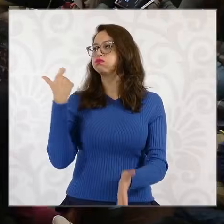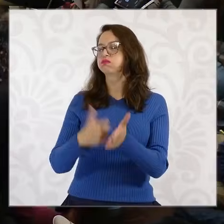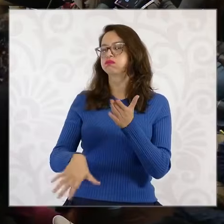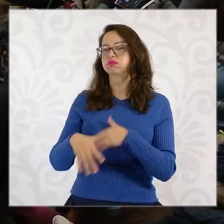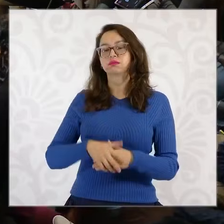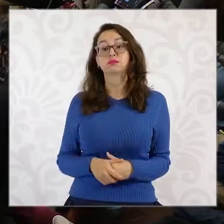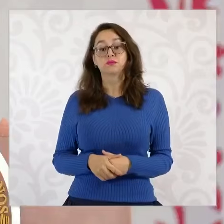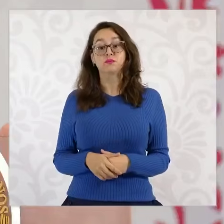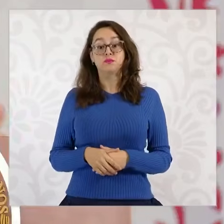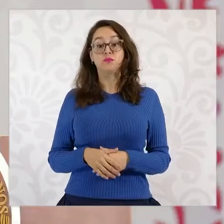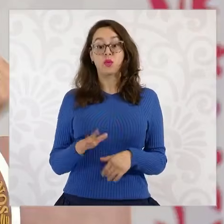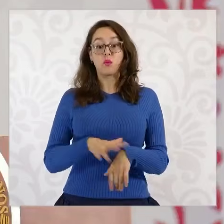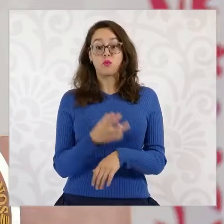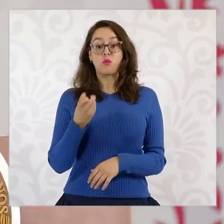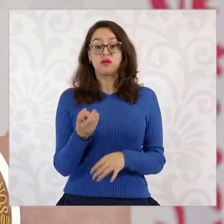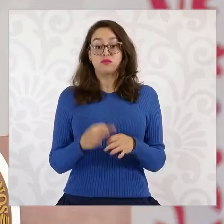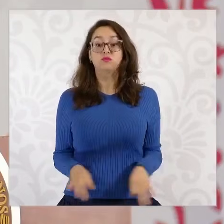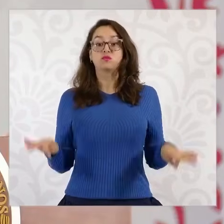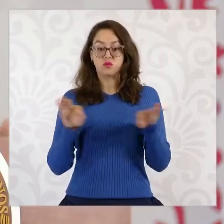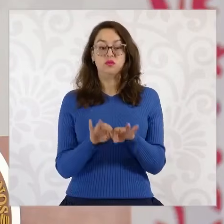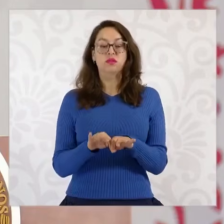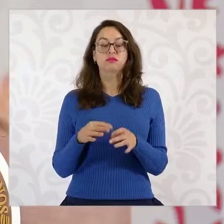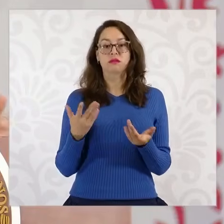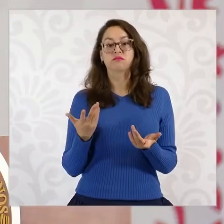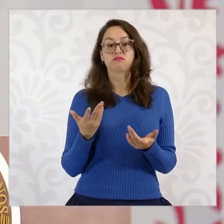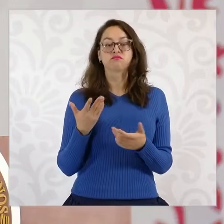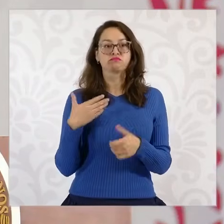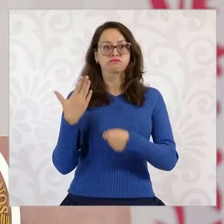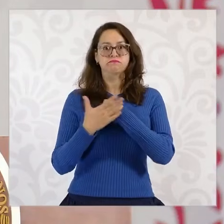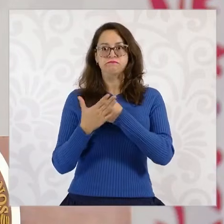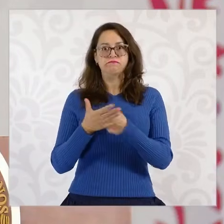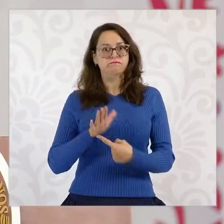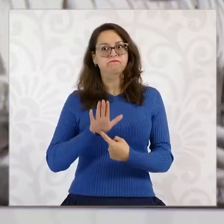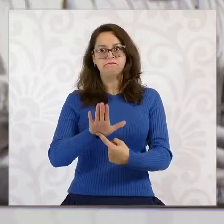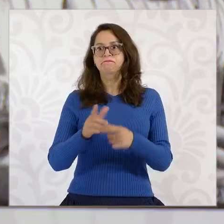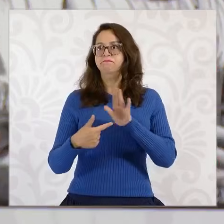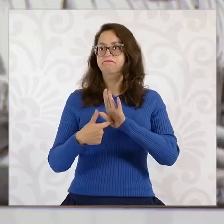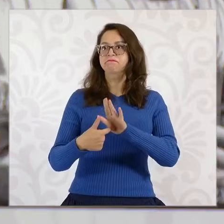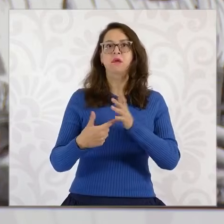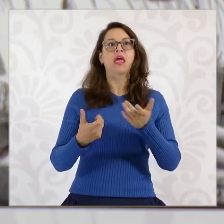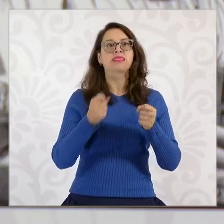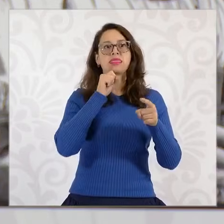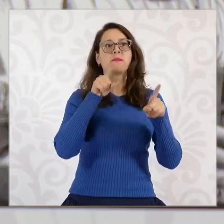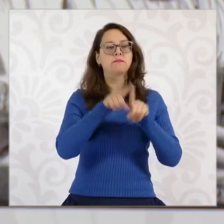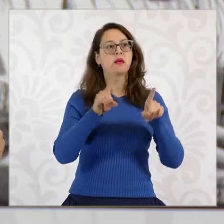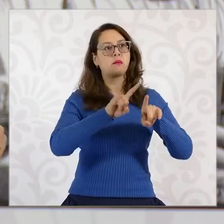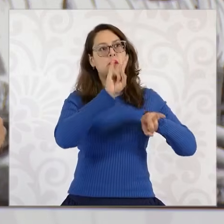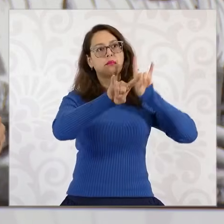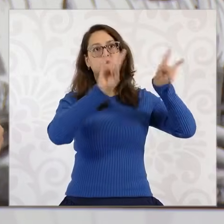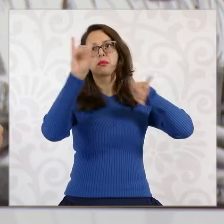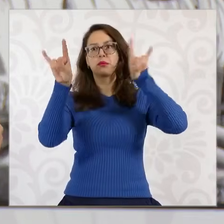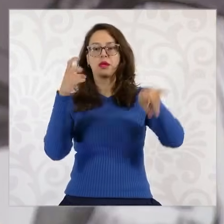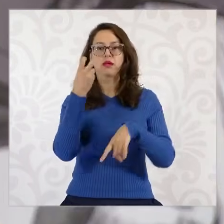Entonces por eso es muy bueno el quiénes quieren los precios, lo que va a hacer Profeco, y vamos a seguir reuniéndonos porque es nuestra labor principal es proteger a